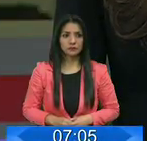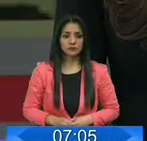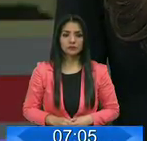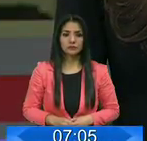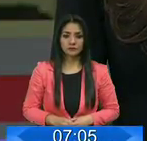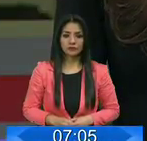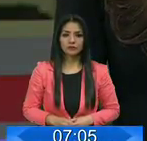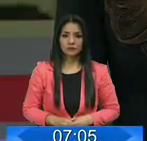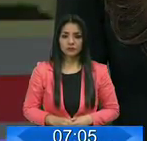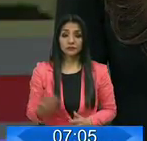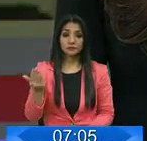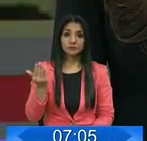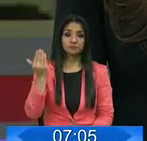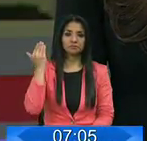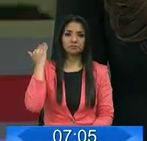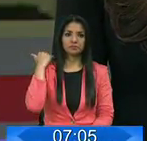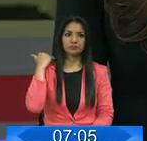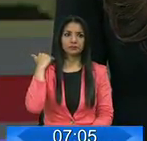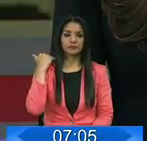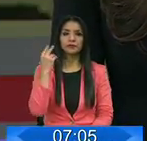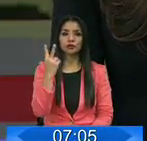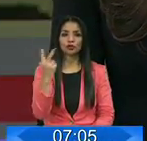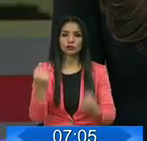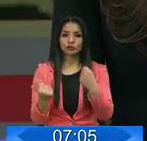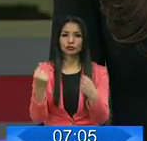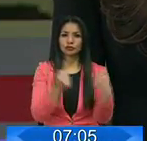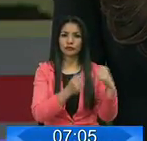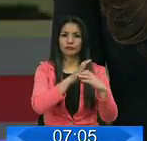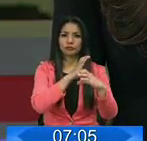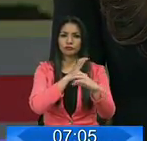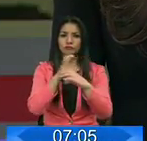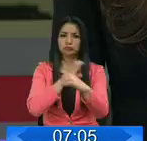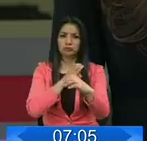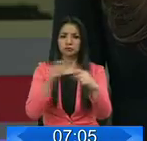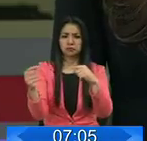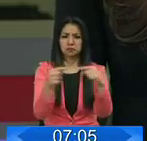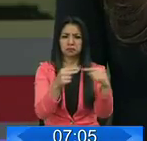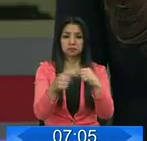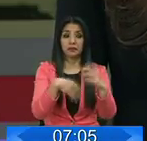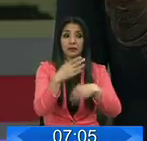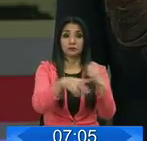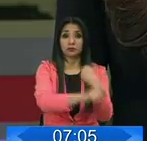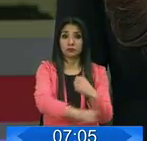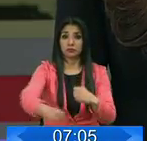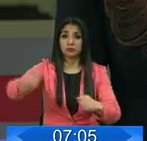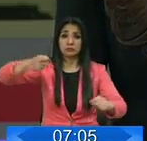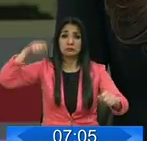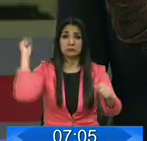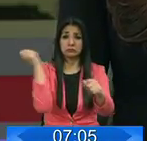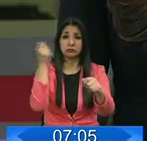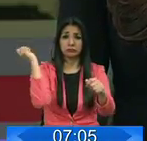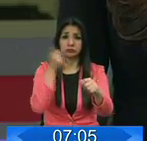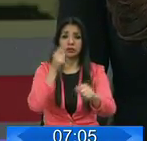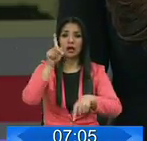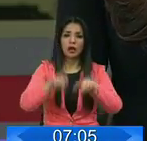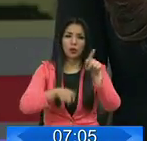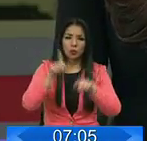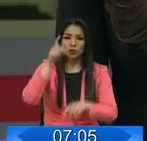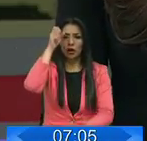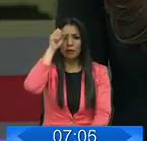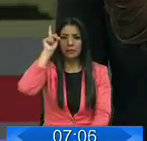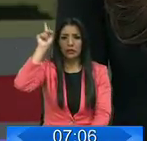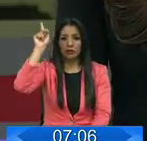el incidente producido entre dos conductores en el que uno de ellos amenaza con un arma blanca, existen criterios que señalan que